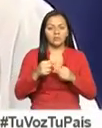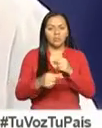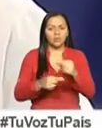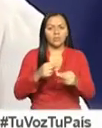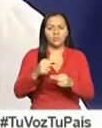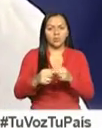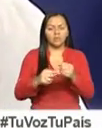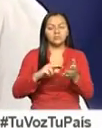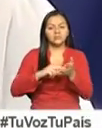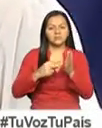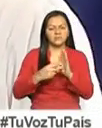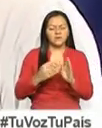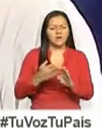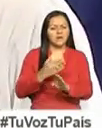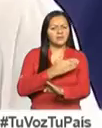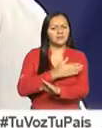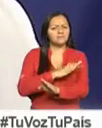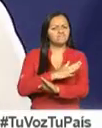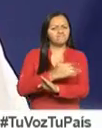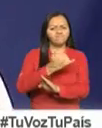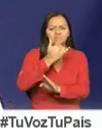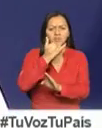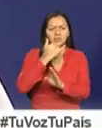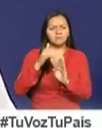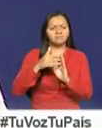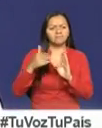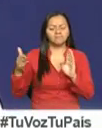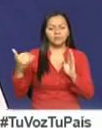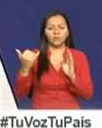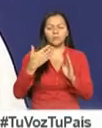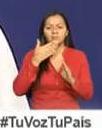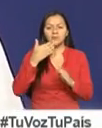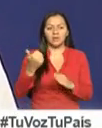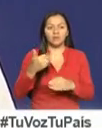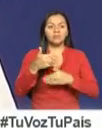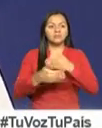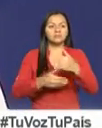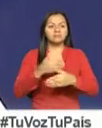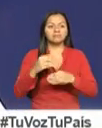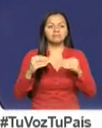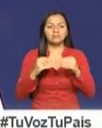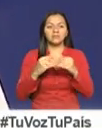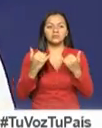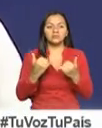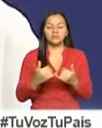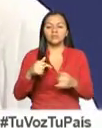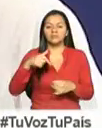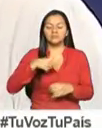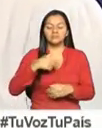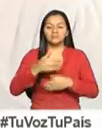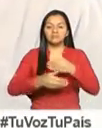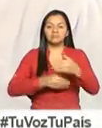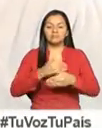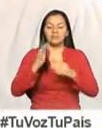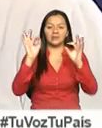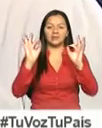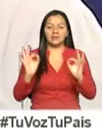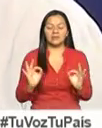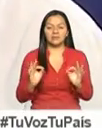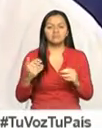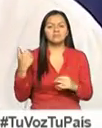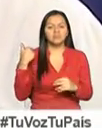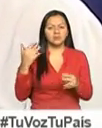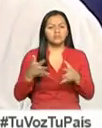un antes y un después en la historia del Ecuador y particularmente en su historia energética.